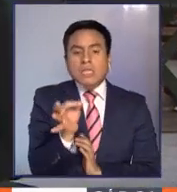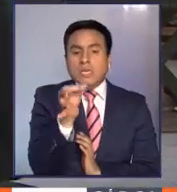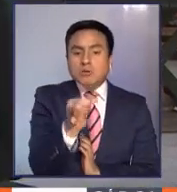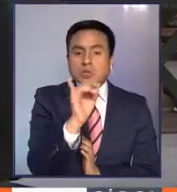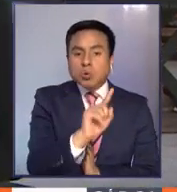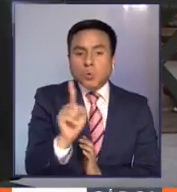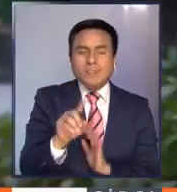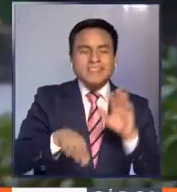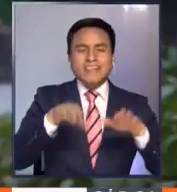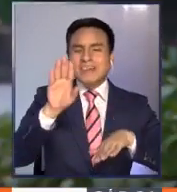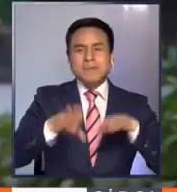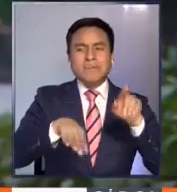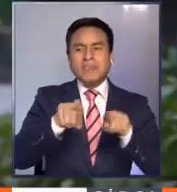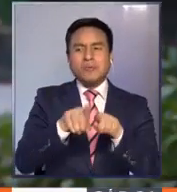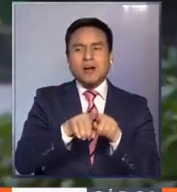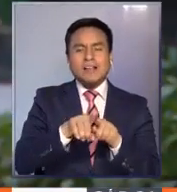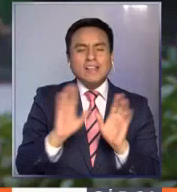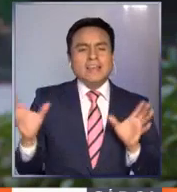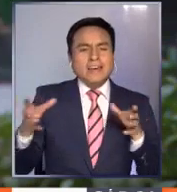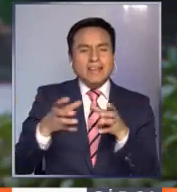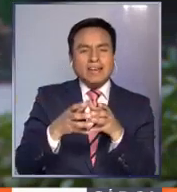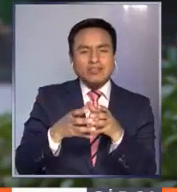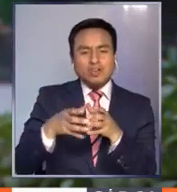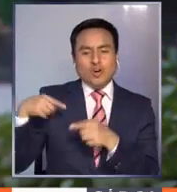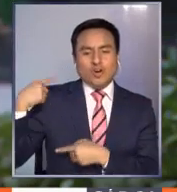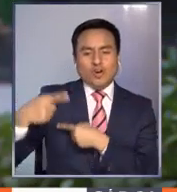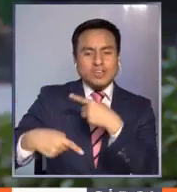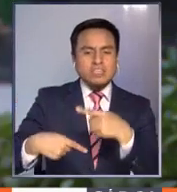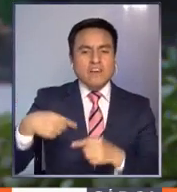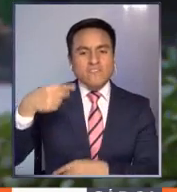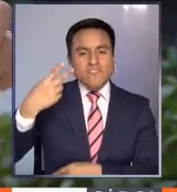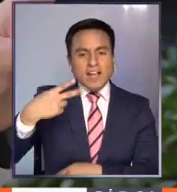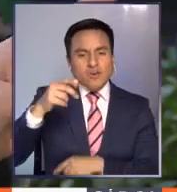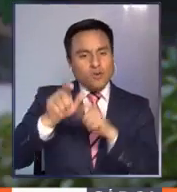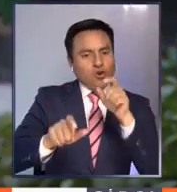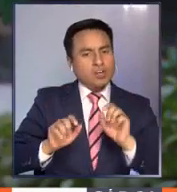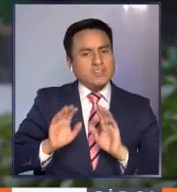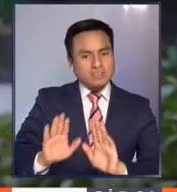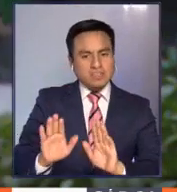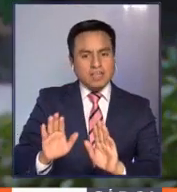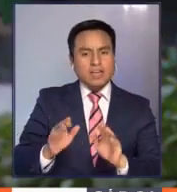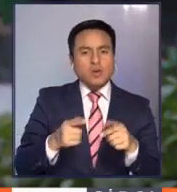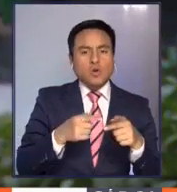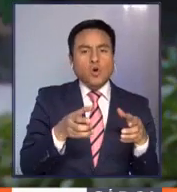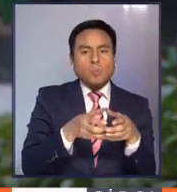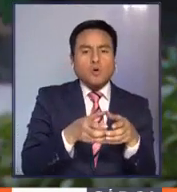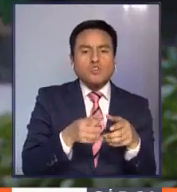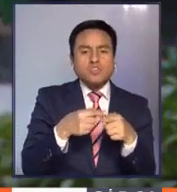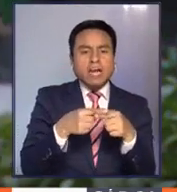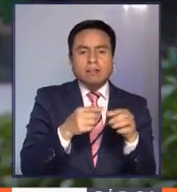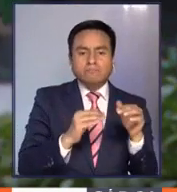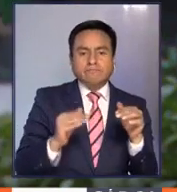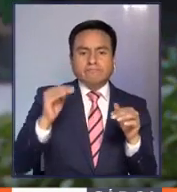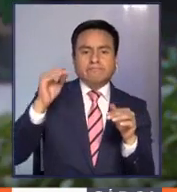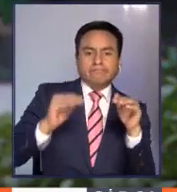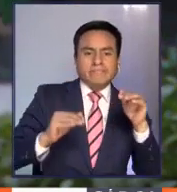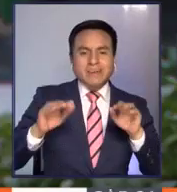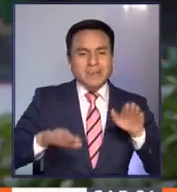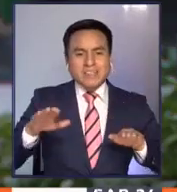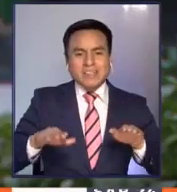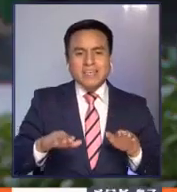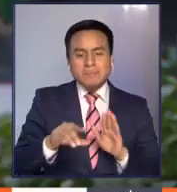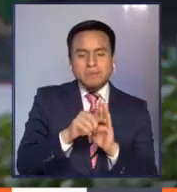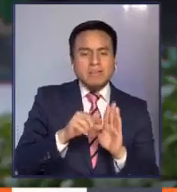va a depender, yo creo, mucho de la generación, de los valores, del sector social y de las premisas